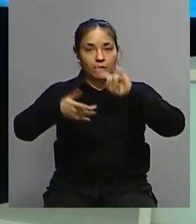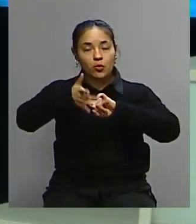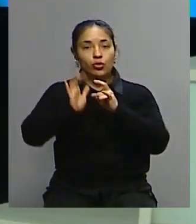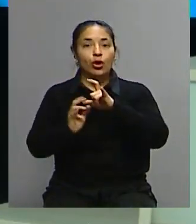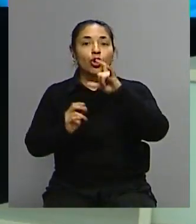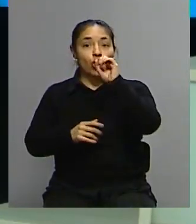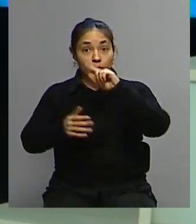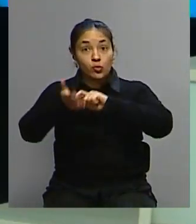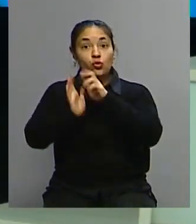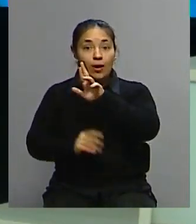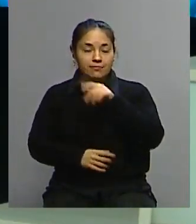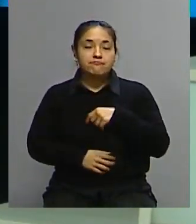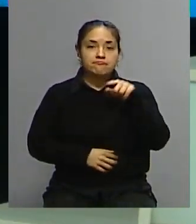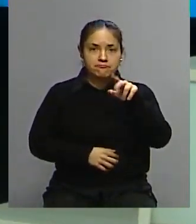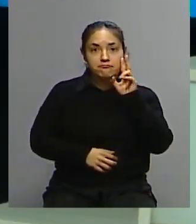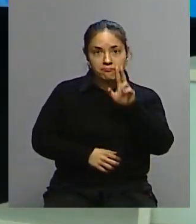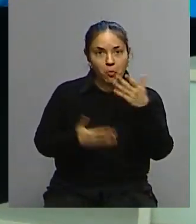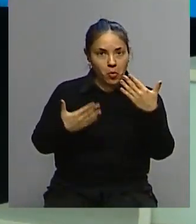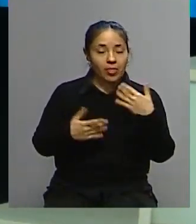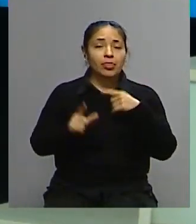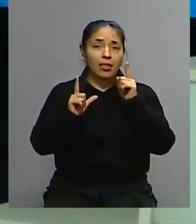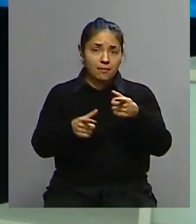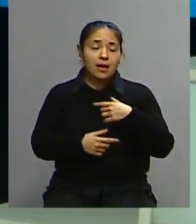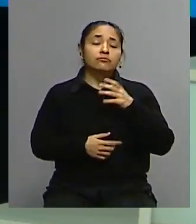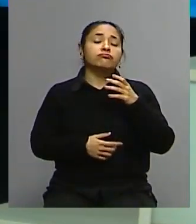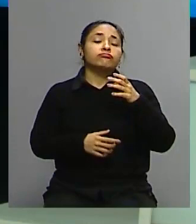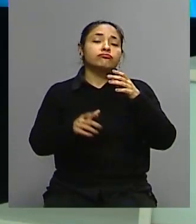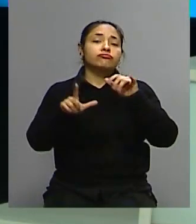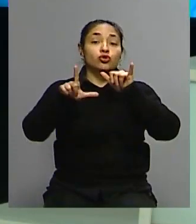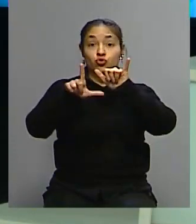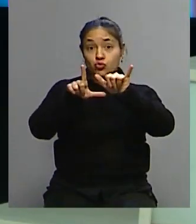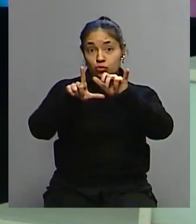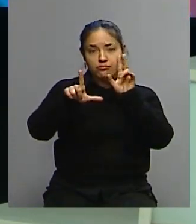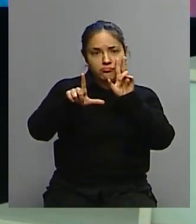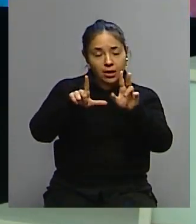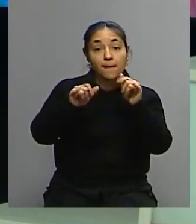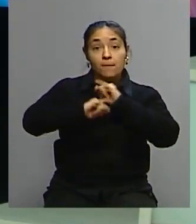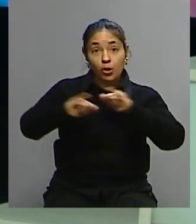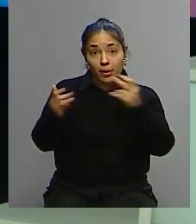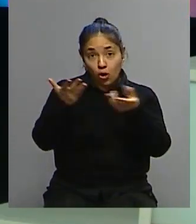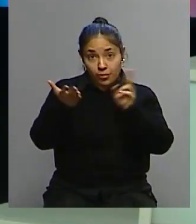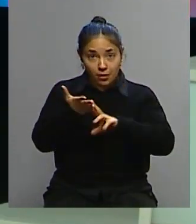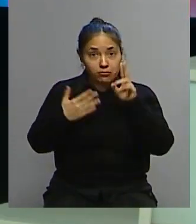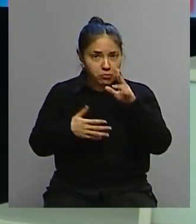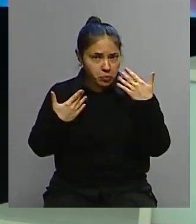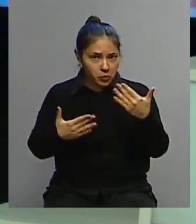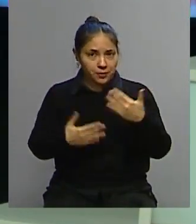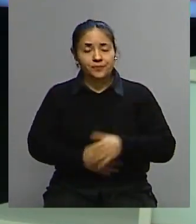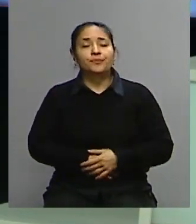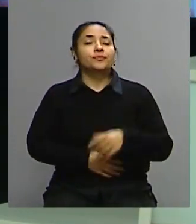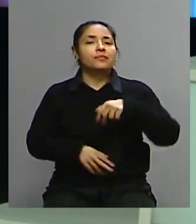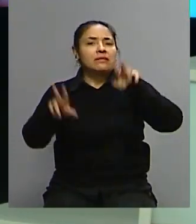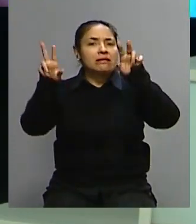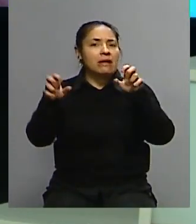www.unidiversidad.com.ar. Nos pueden volver a ver en nuestro canal de YouTube si les interesa este programa o los anteriores, ya saben, nos encuentran ahí. Estamos hablando